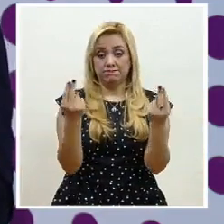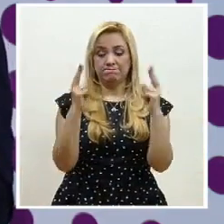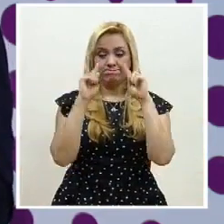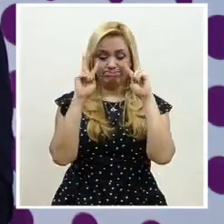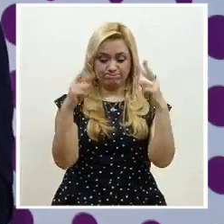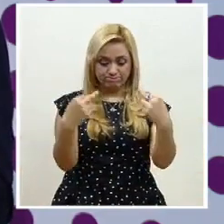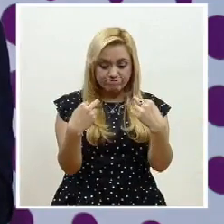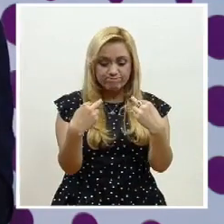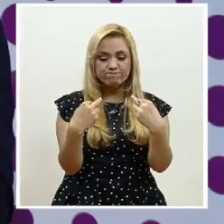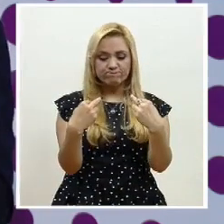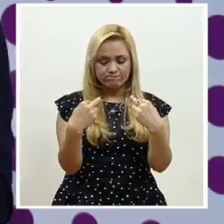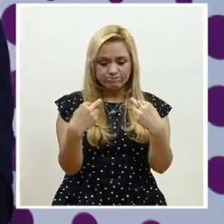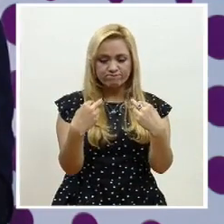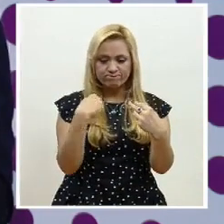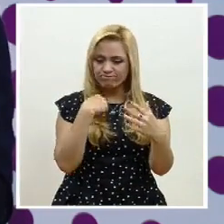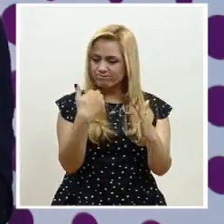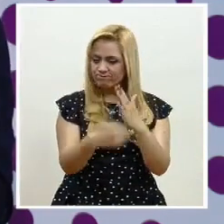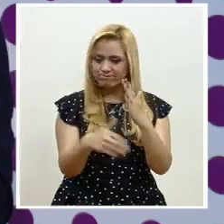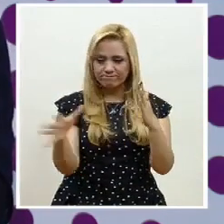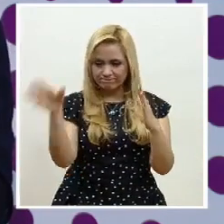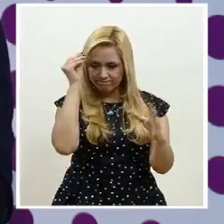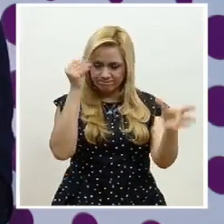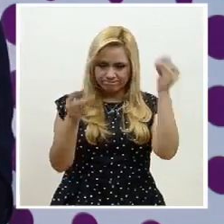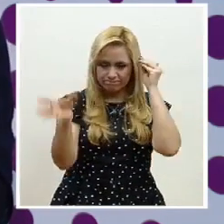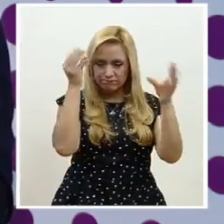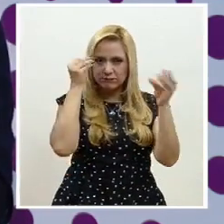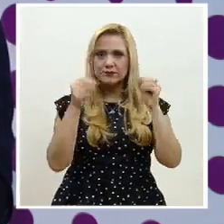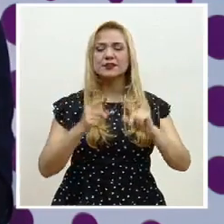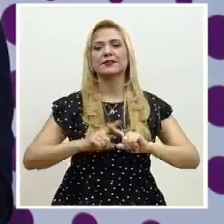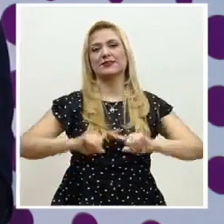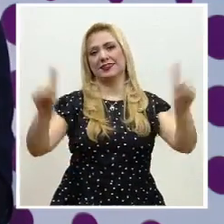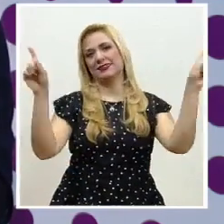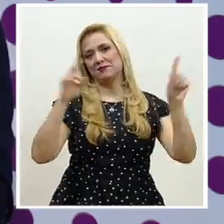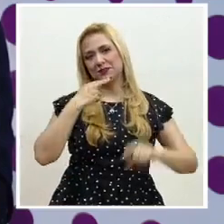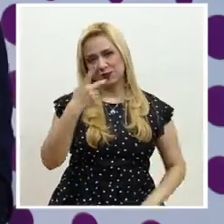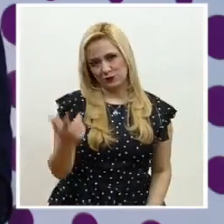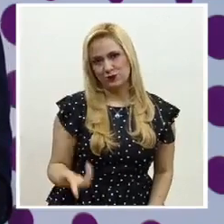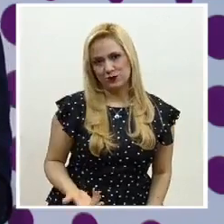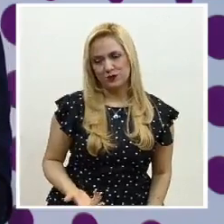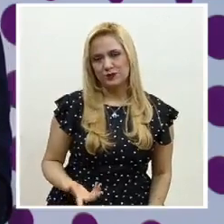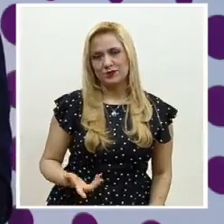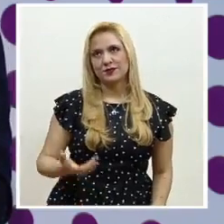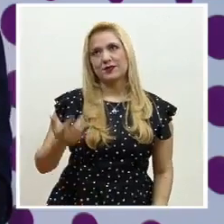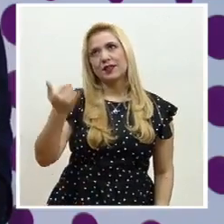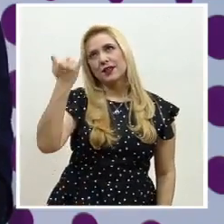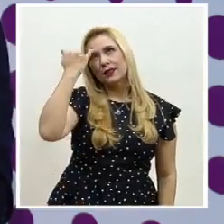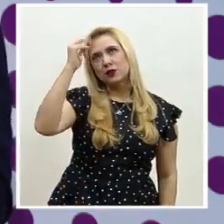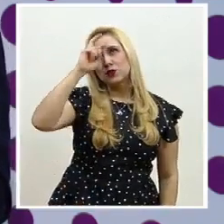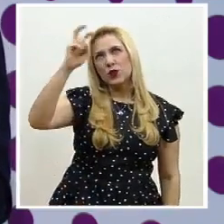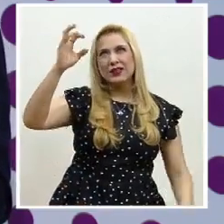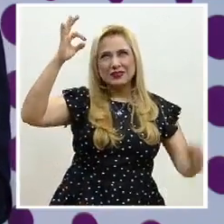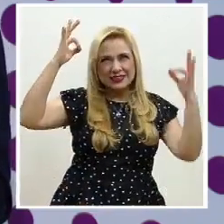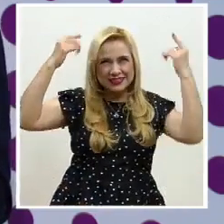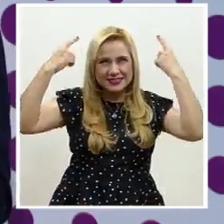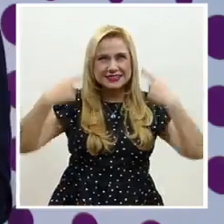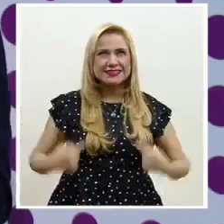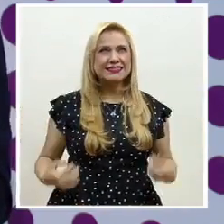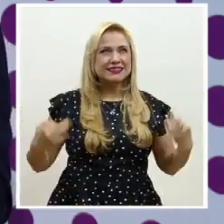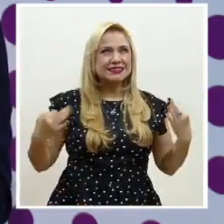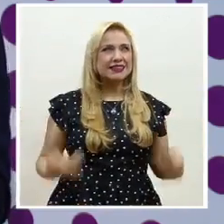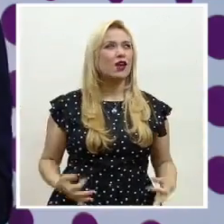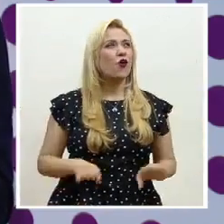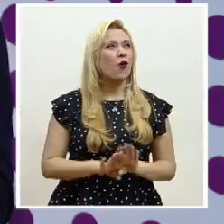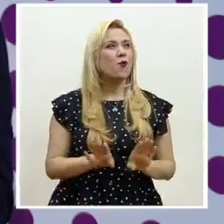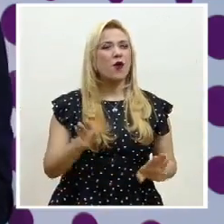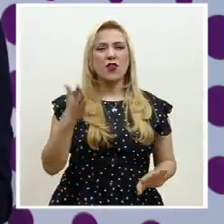misma manera. Y la idea de un secretario de estudio y cuenta ideal, como el que decíamos, no tiene que ver